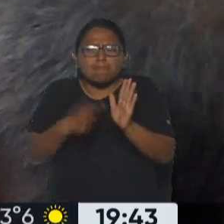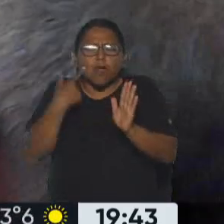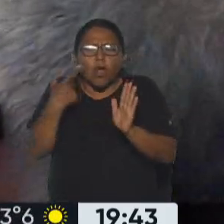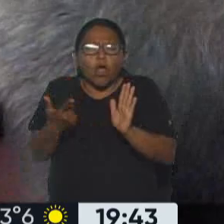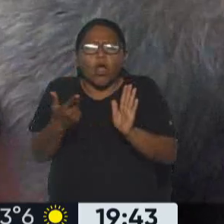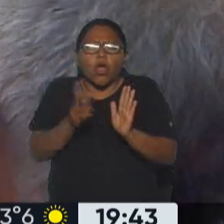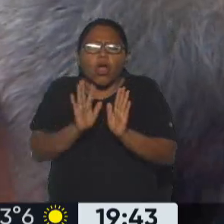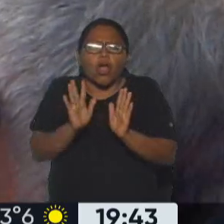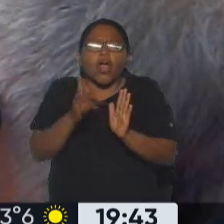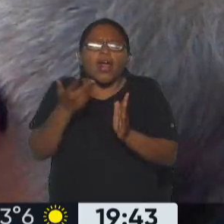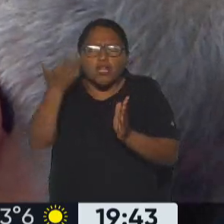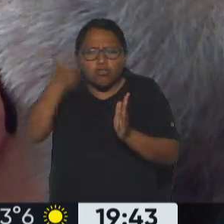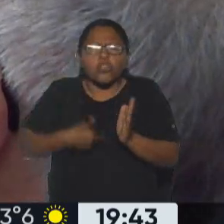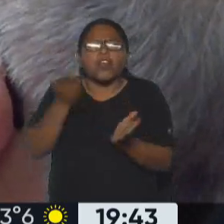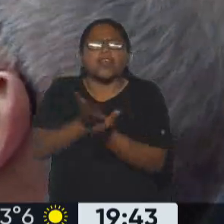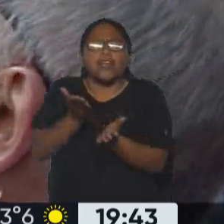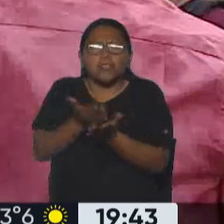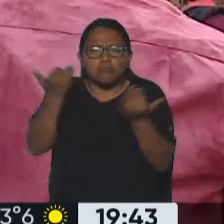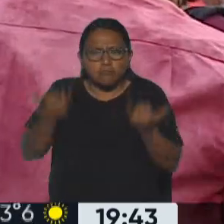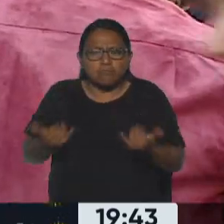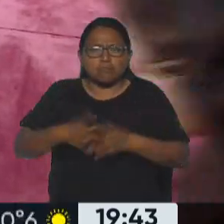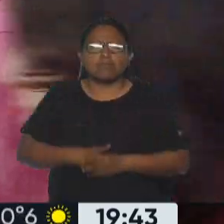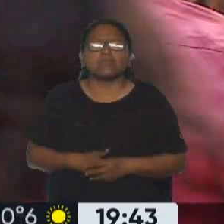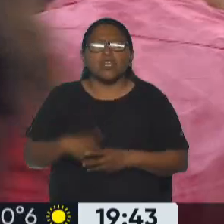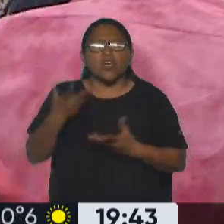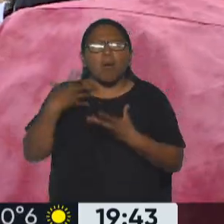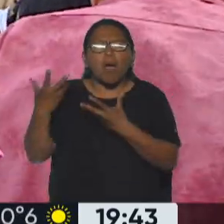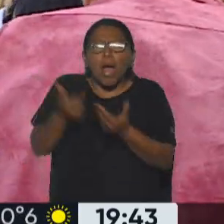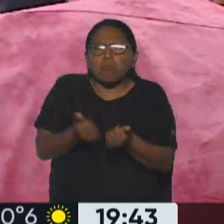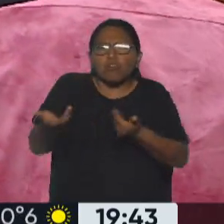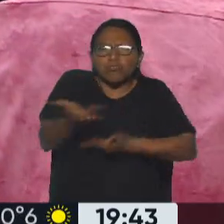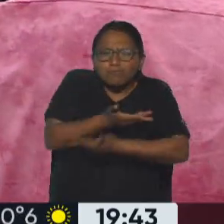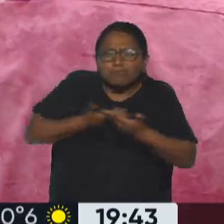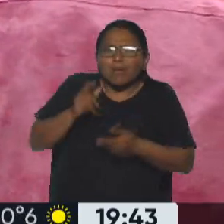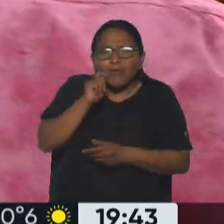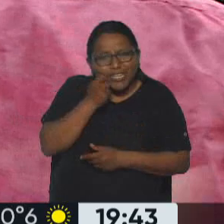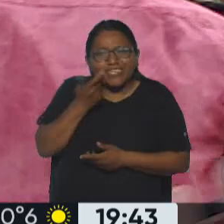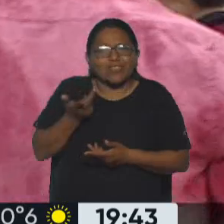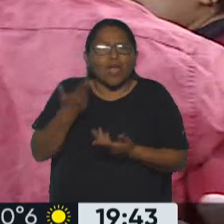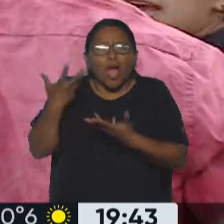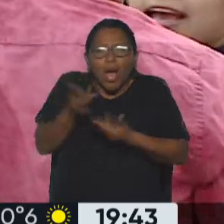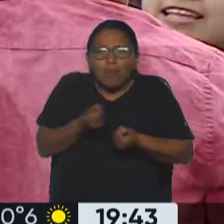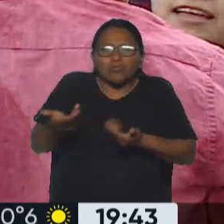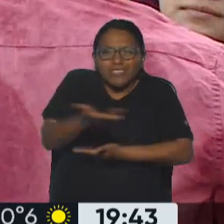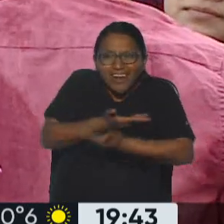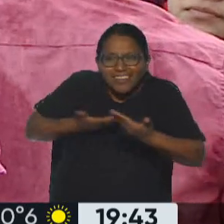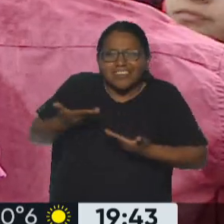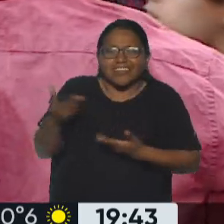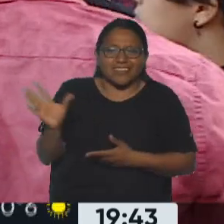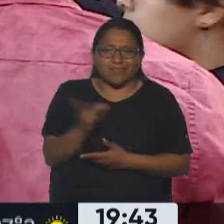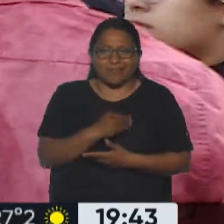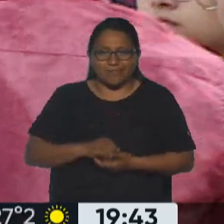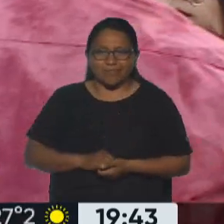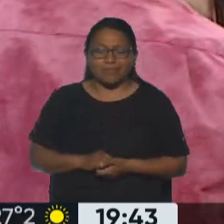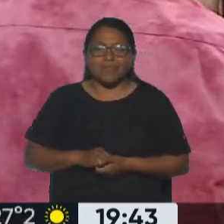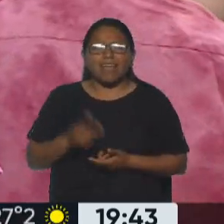personas sujetas a derecho. Y yo creo que es un apoyo entre todos que nos damos. Es algo lindo, apoyarse entre todos. ¿Sentís